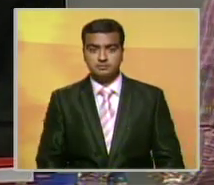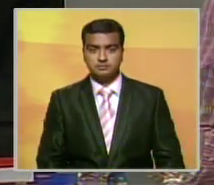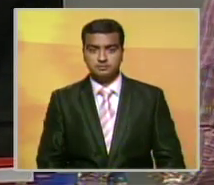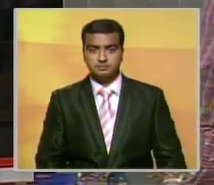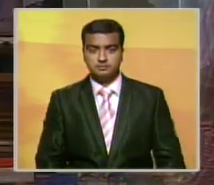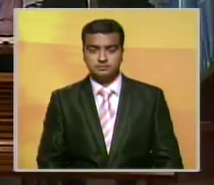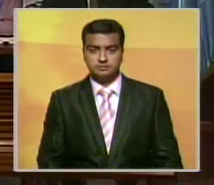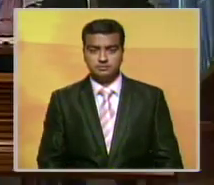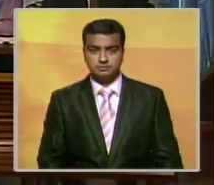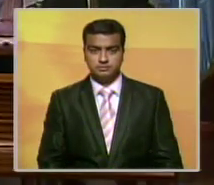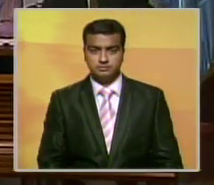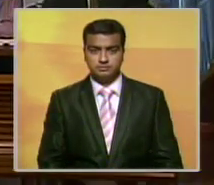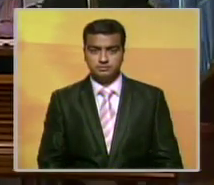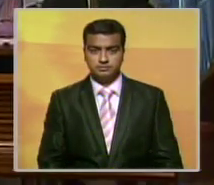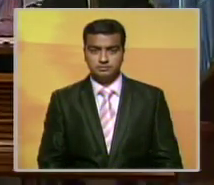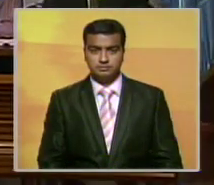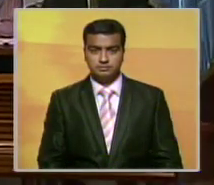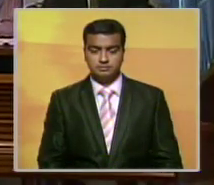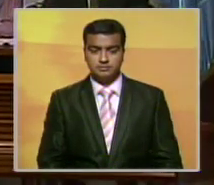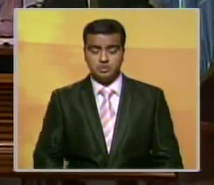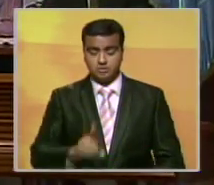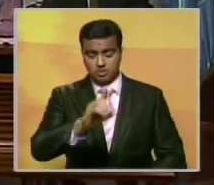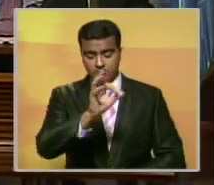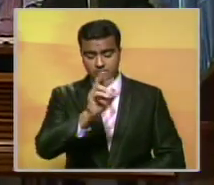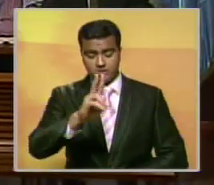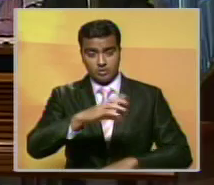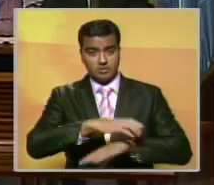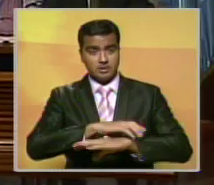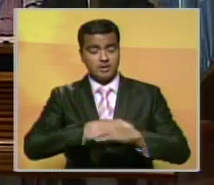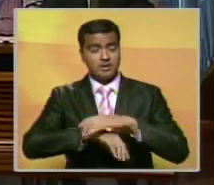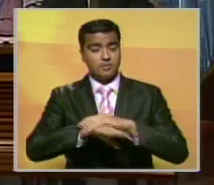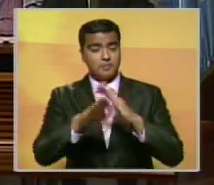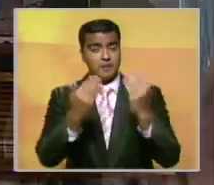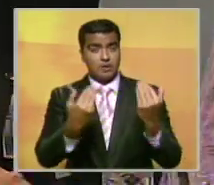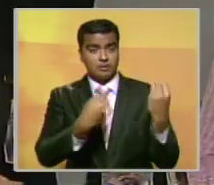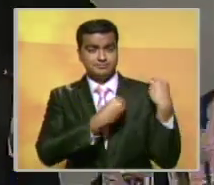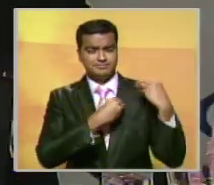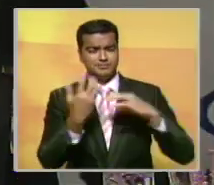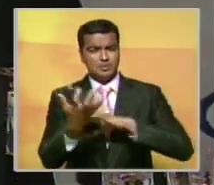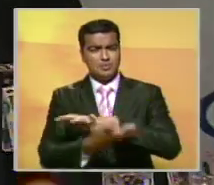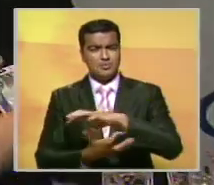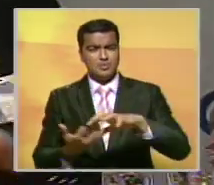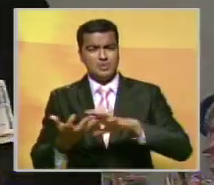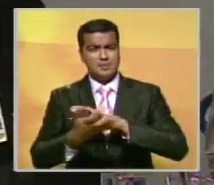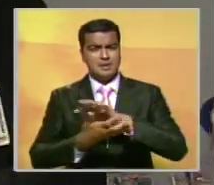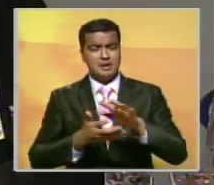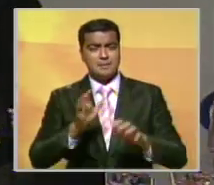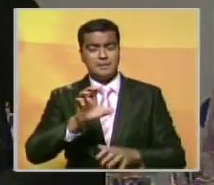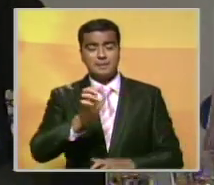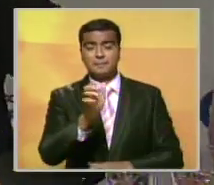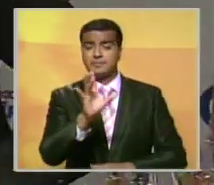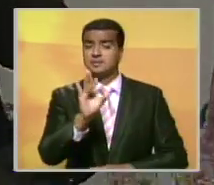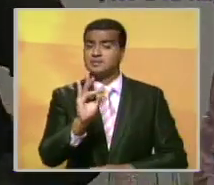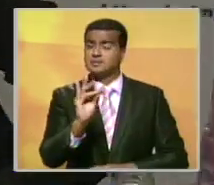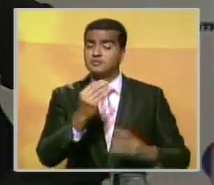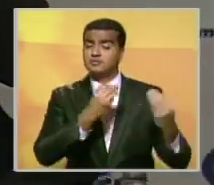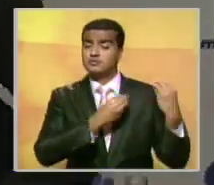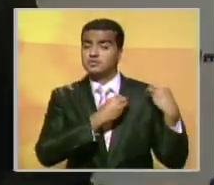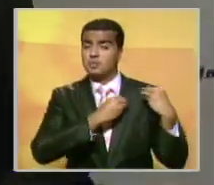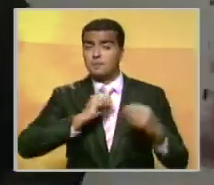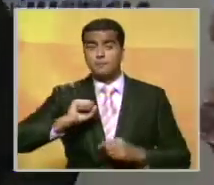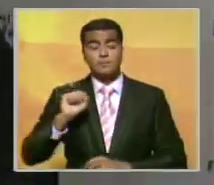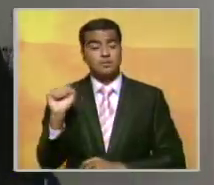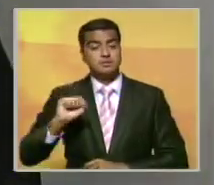de Interpol de los 192 detenidos que hay actualmente por los hechos violentos registrados en el país 17 son funcionarios